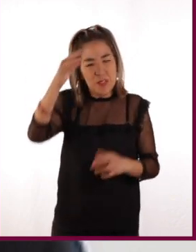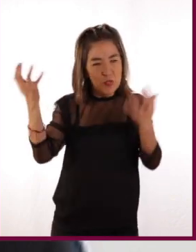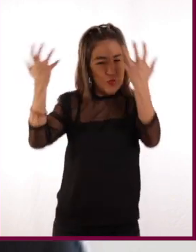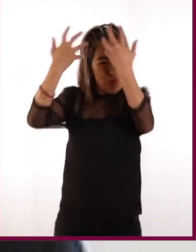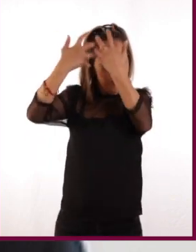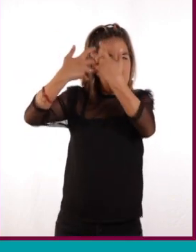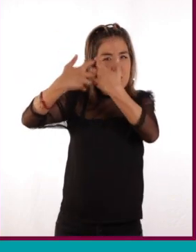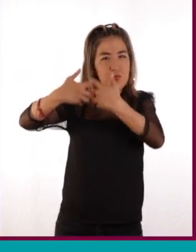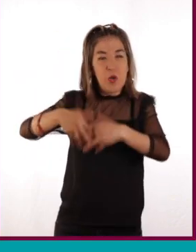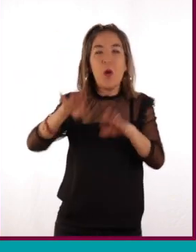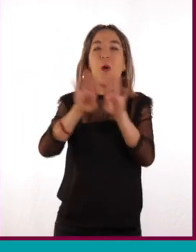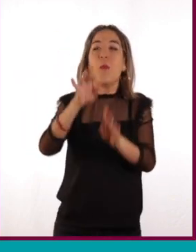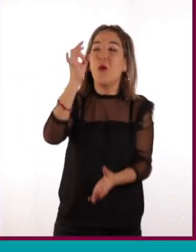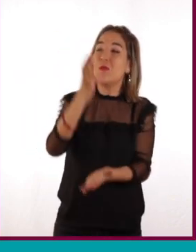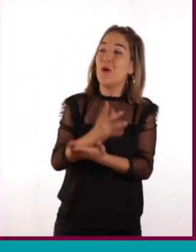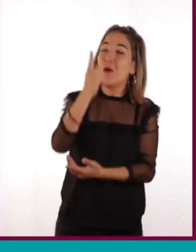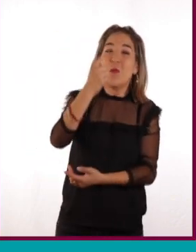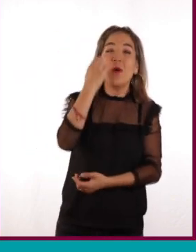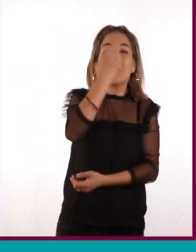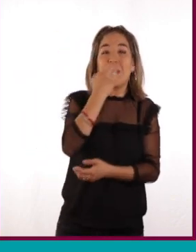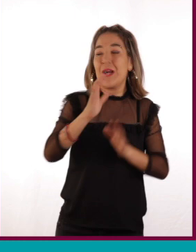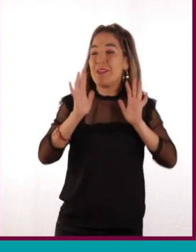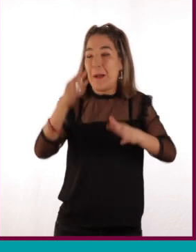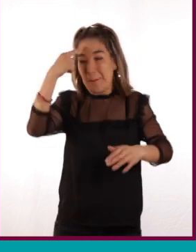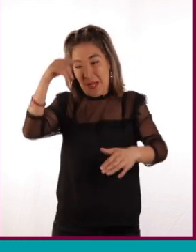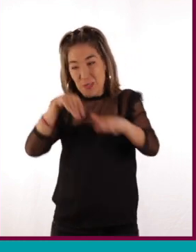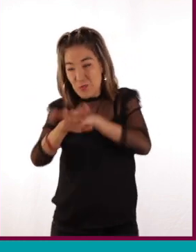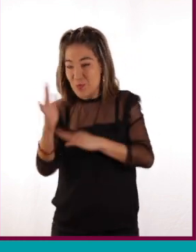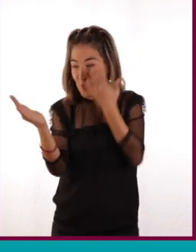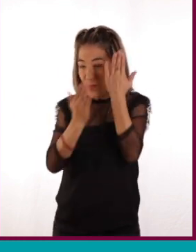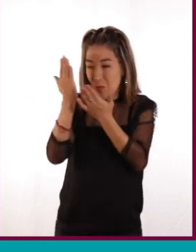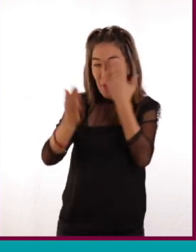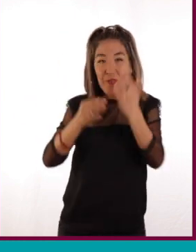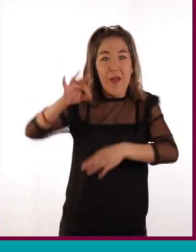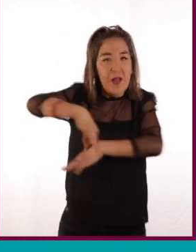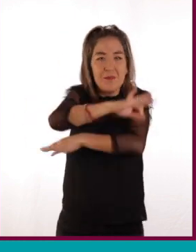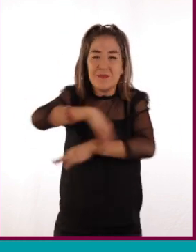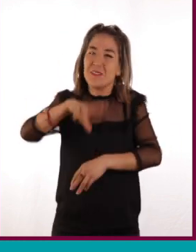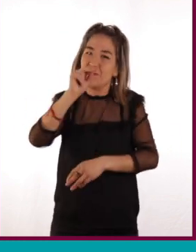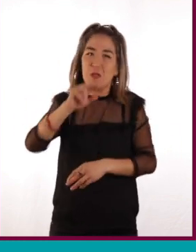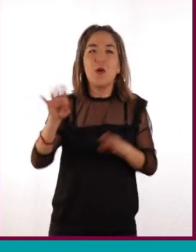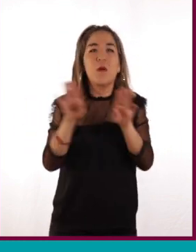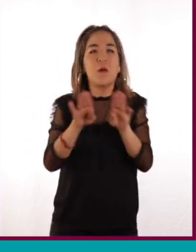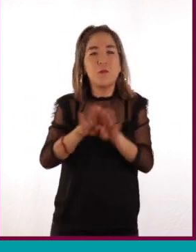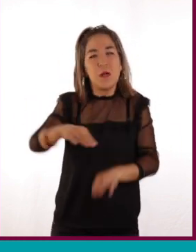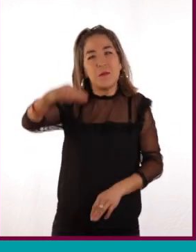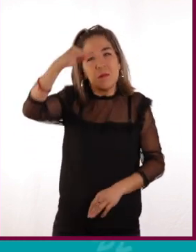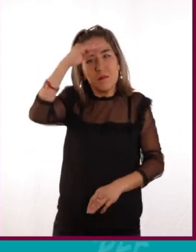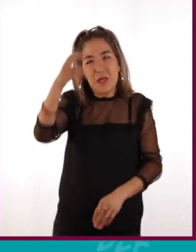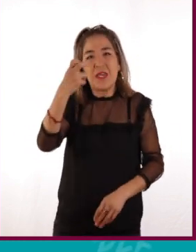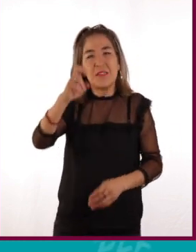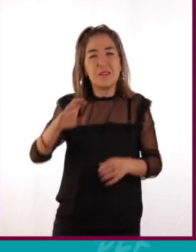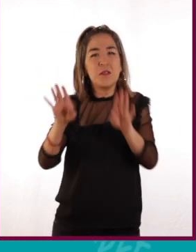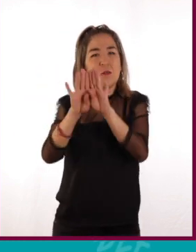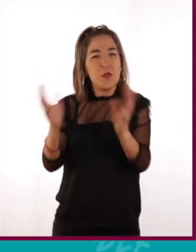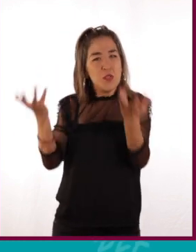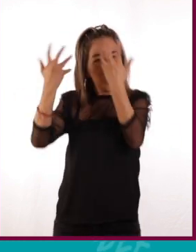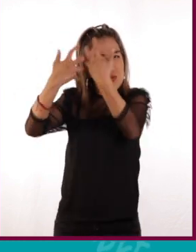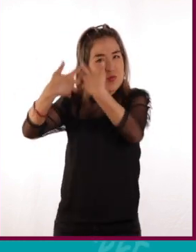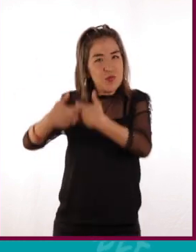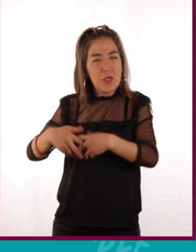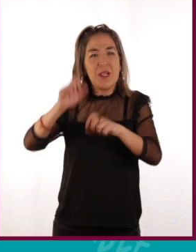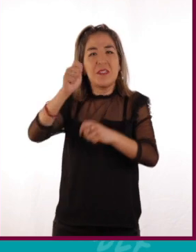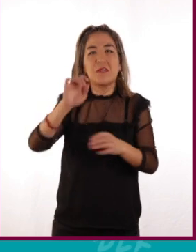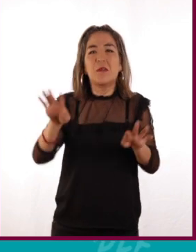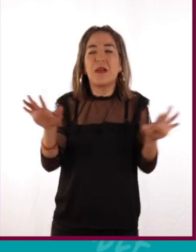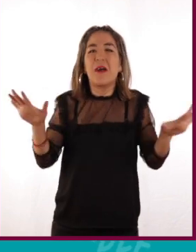pensamiento. No es solo una escuela para hacer arquitectura, sino es una corriente de pensamiento que